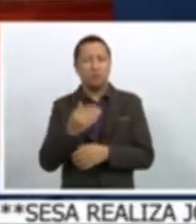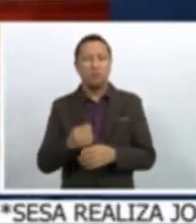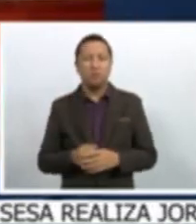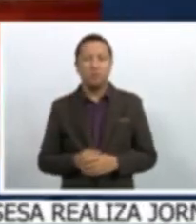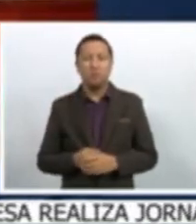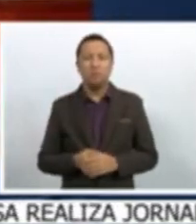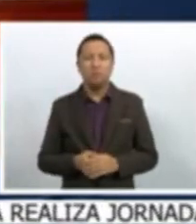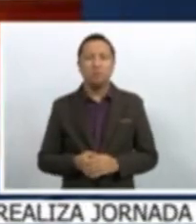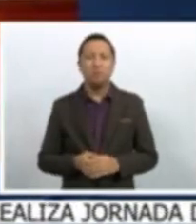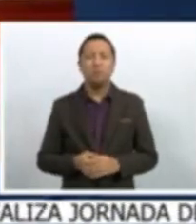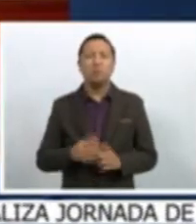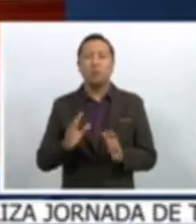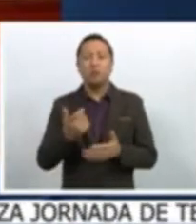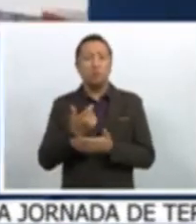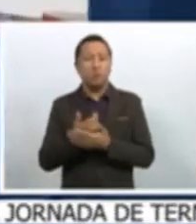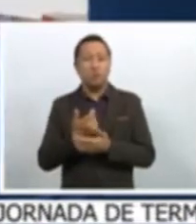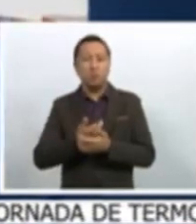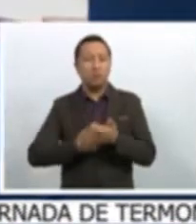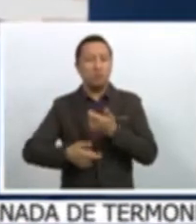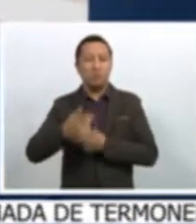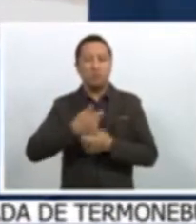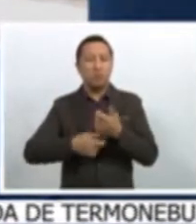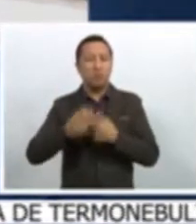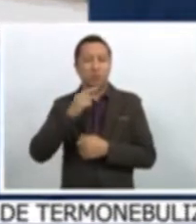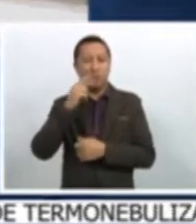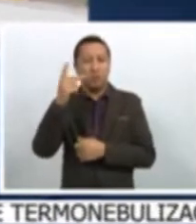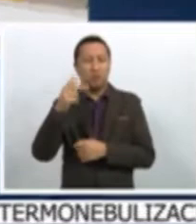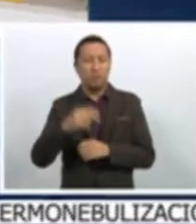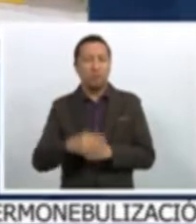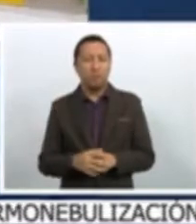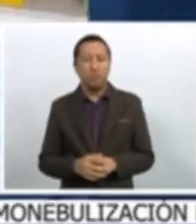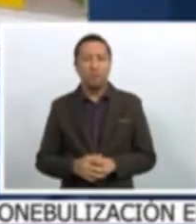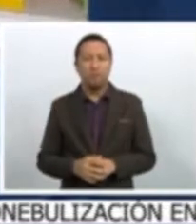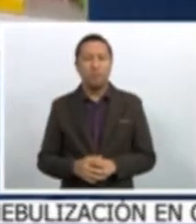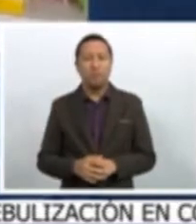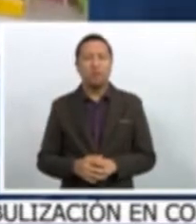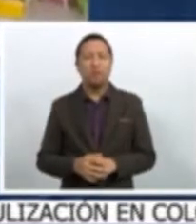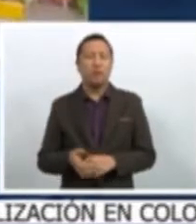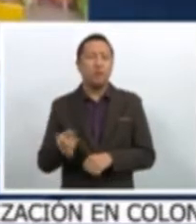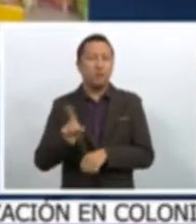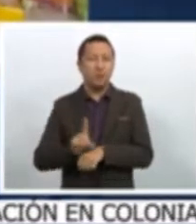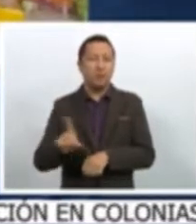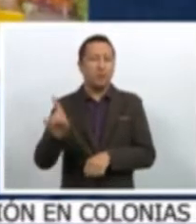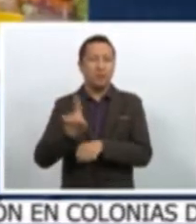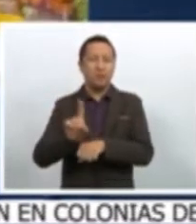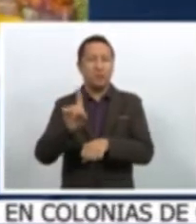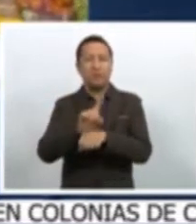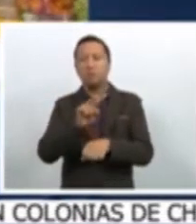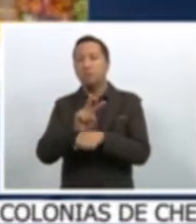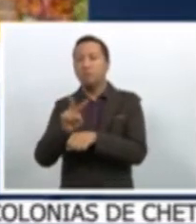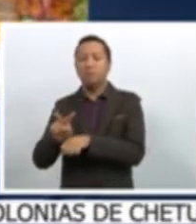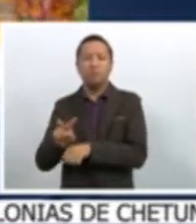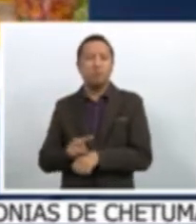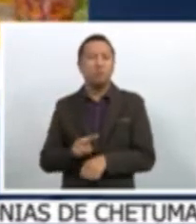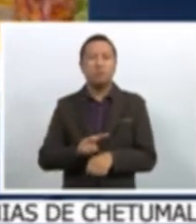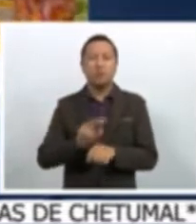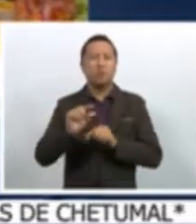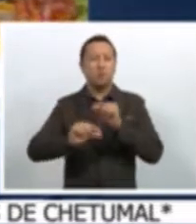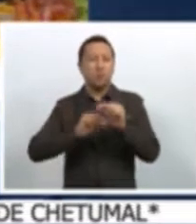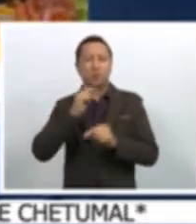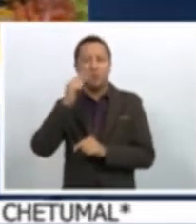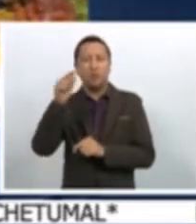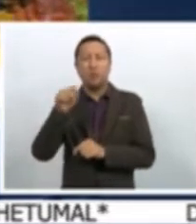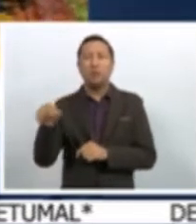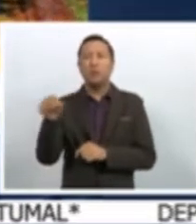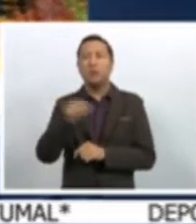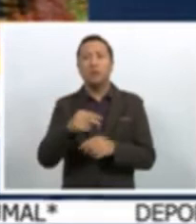refleja en la reactivación económica. Sostuvo que estas labores de inspección se hacen todos los días y han rendido frutos toda vez que los empresarios y